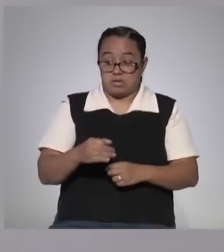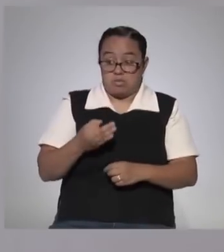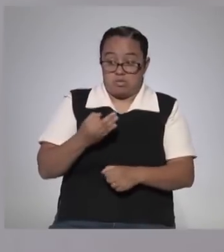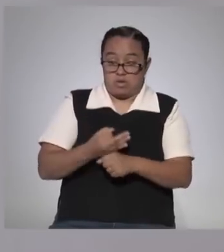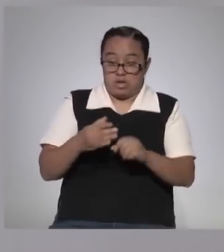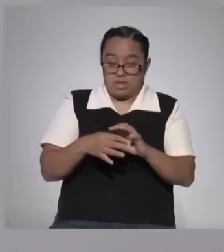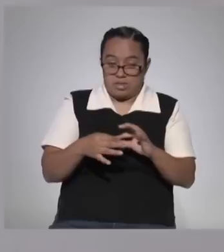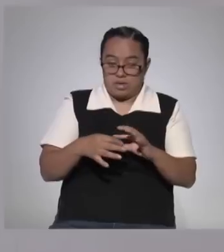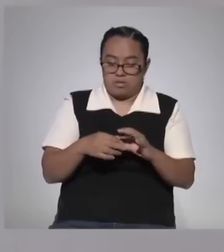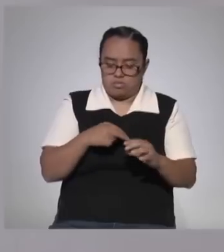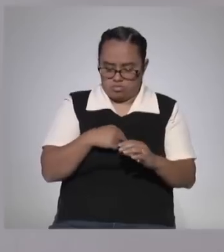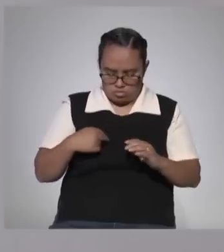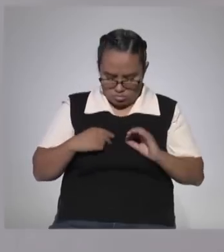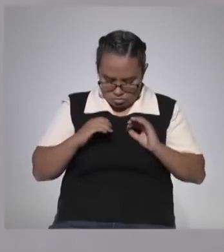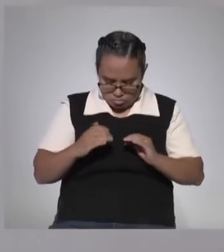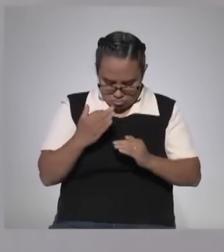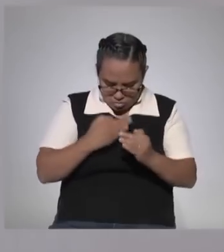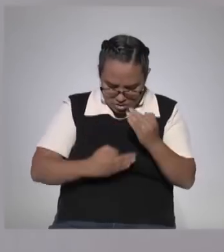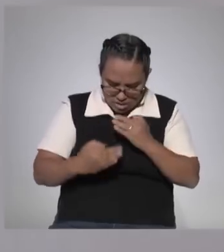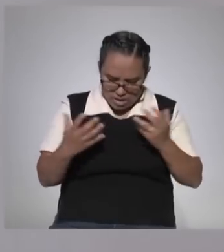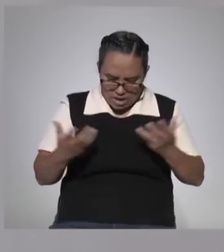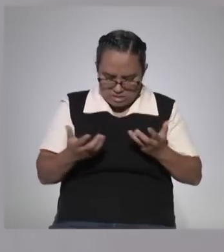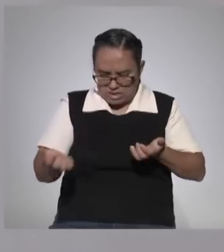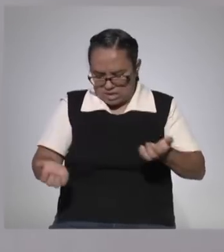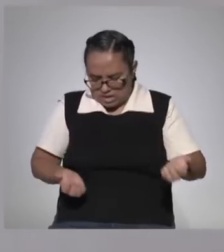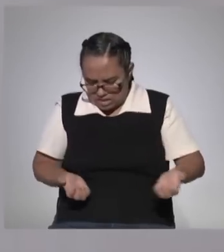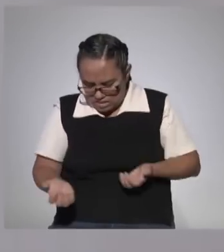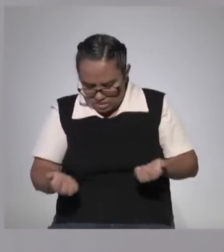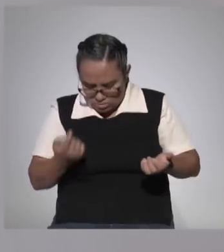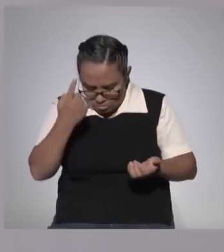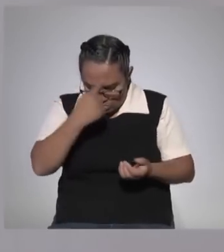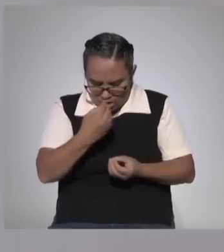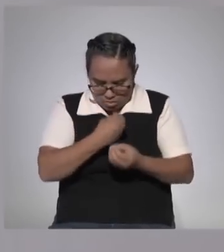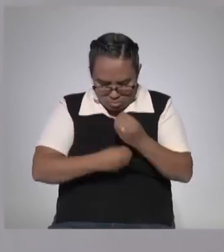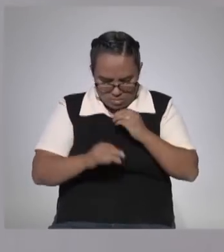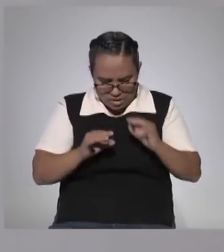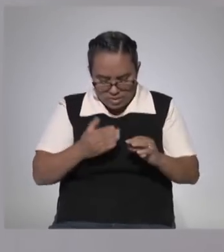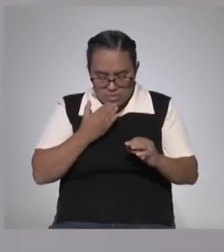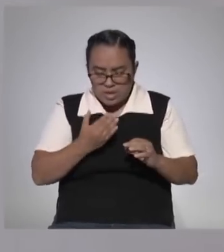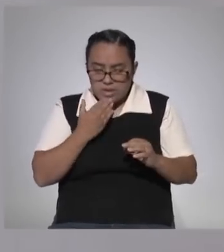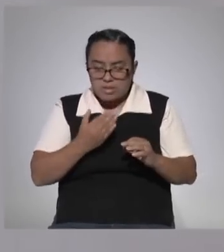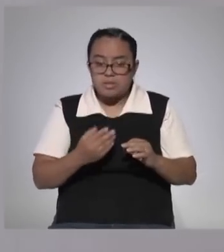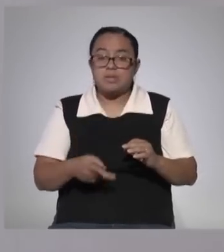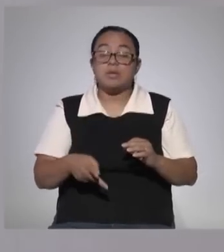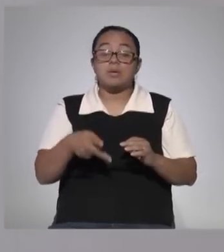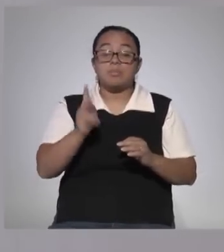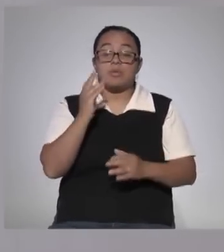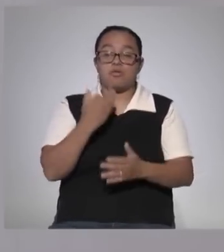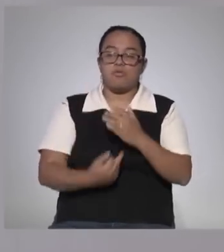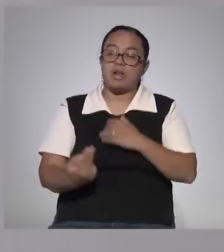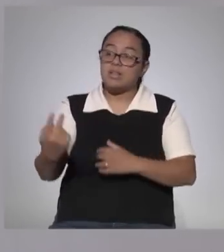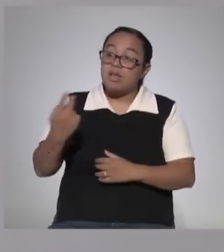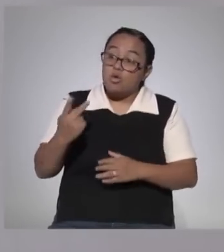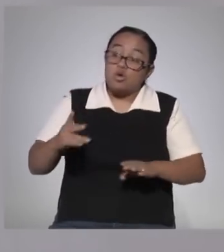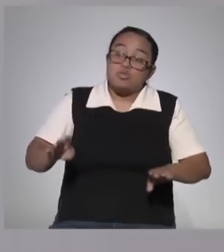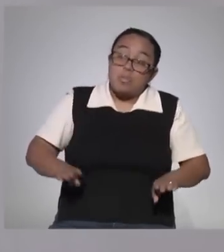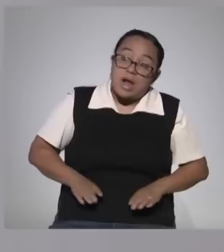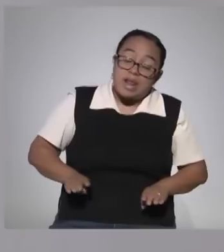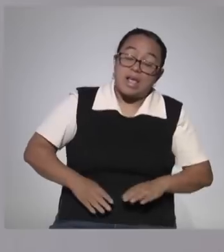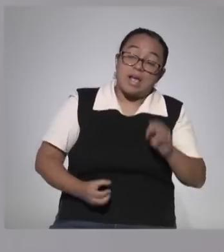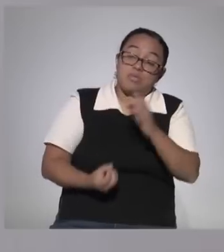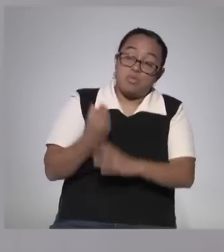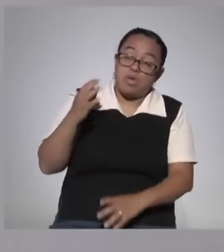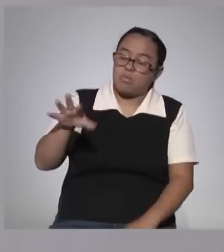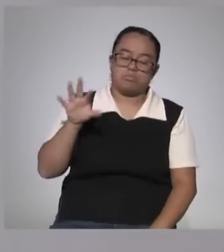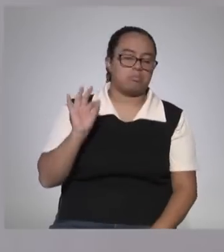que estamos cuidándonos, hacemos ejercicio o que procuramos tener una buena alimentación, pero no de tener pareja, no de qué pasa cuando